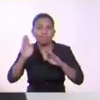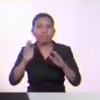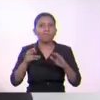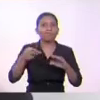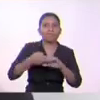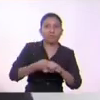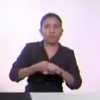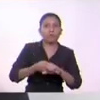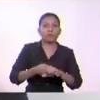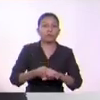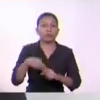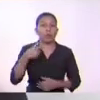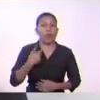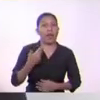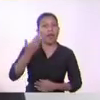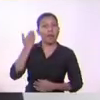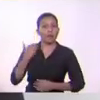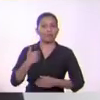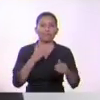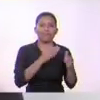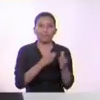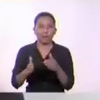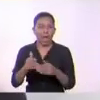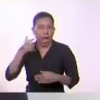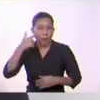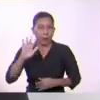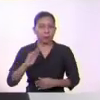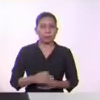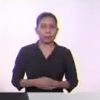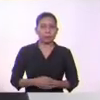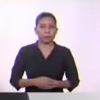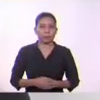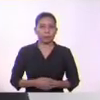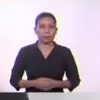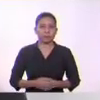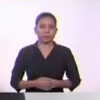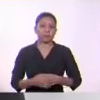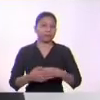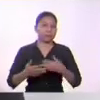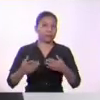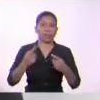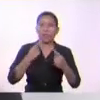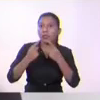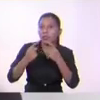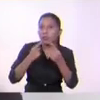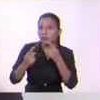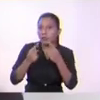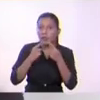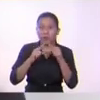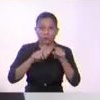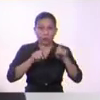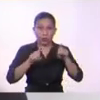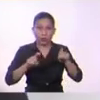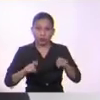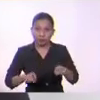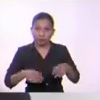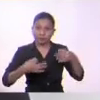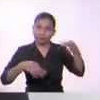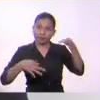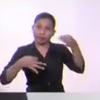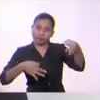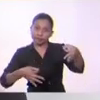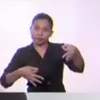será tu preparación. Por ejemplo, si se trata de una entrevista por cuestionario,